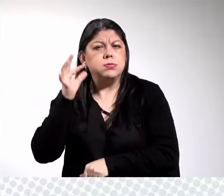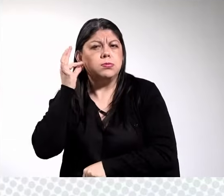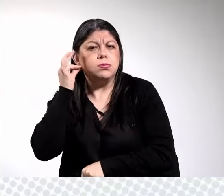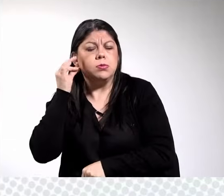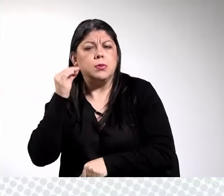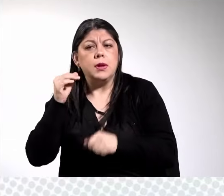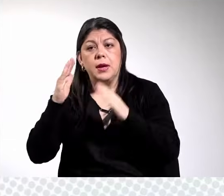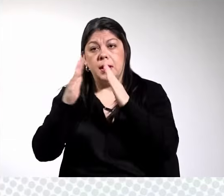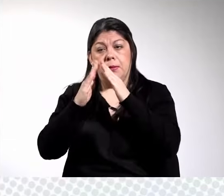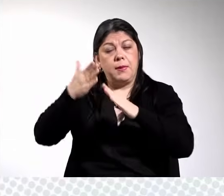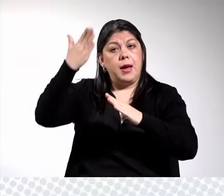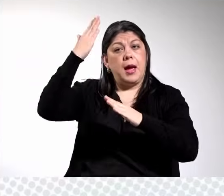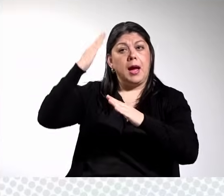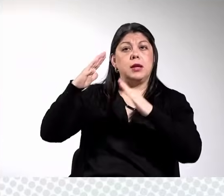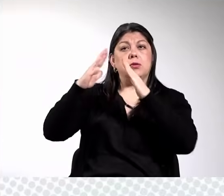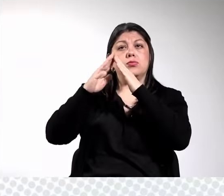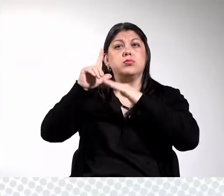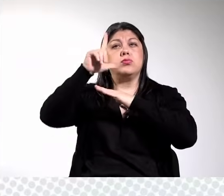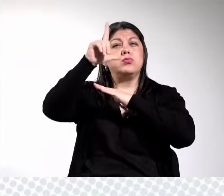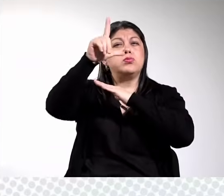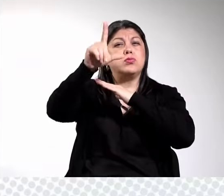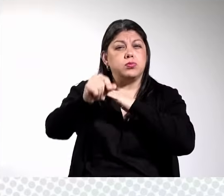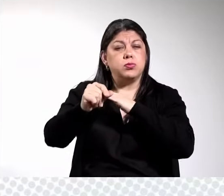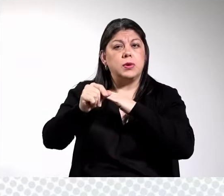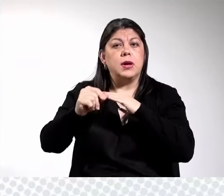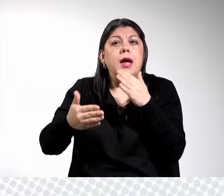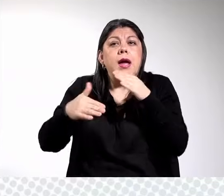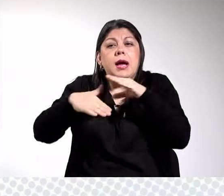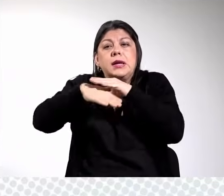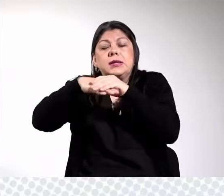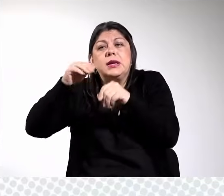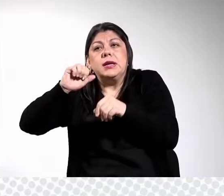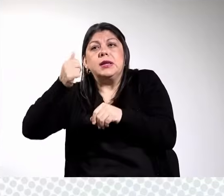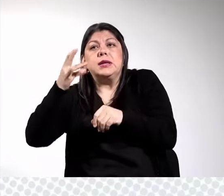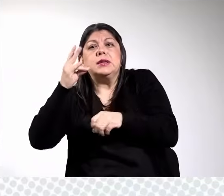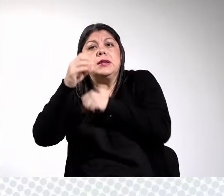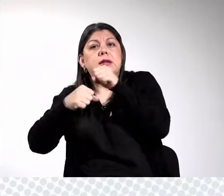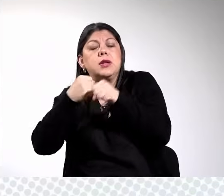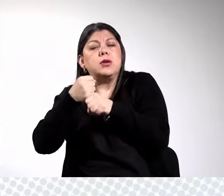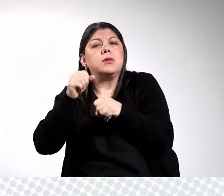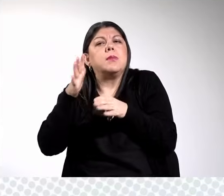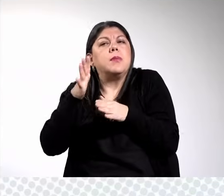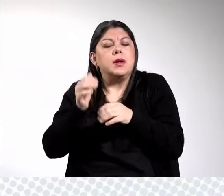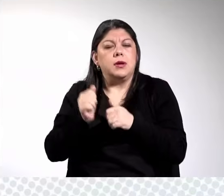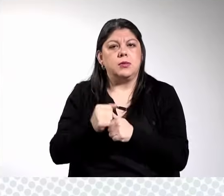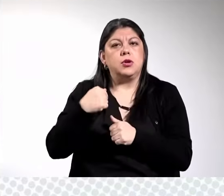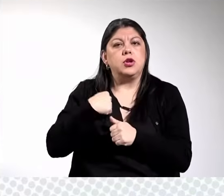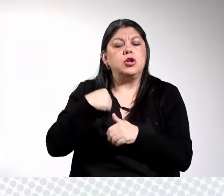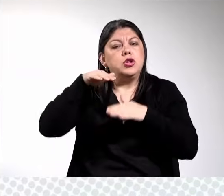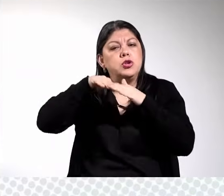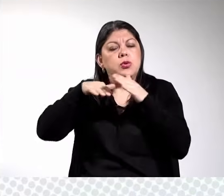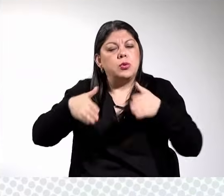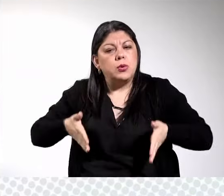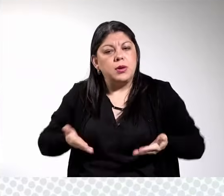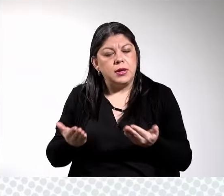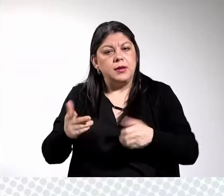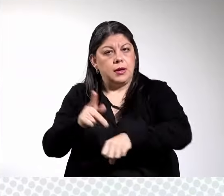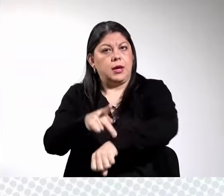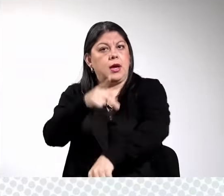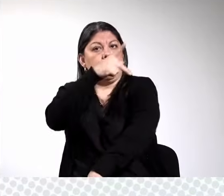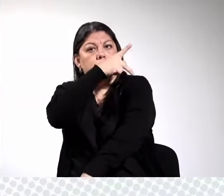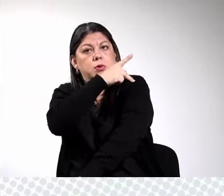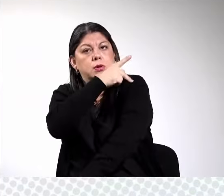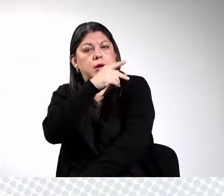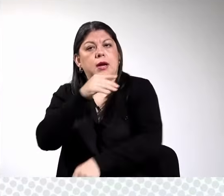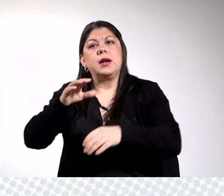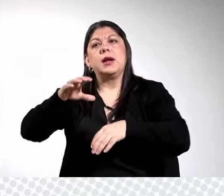rural a los casi 17 años aproximadamente. Yo soy oriunda de la zona de Puriscal y de Mora,